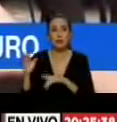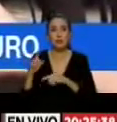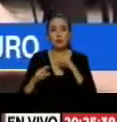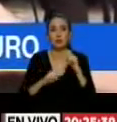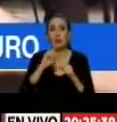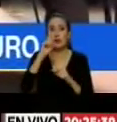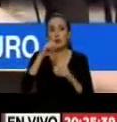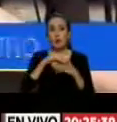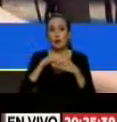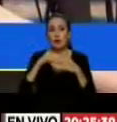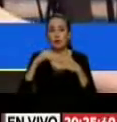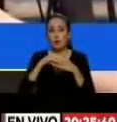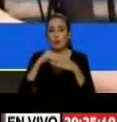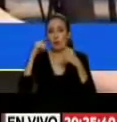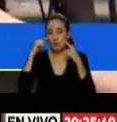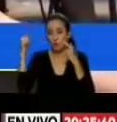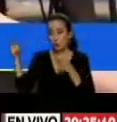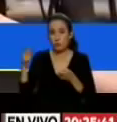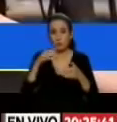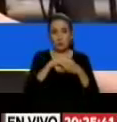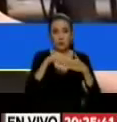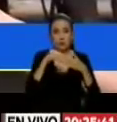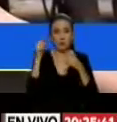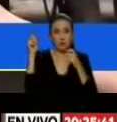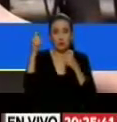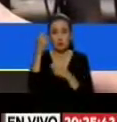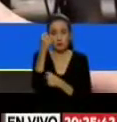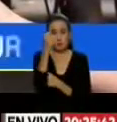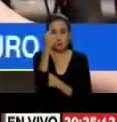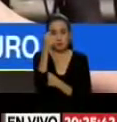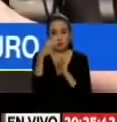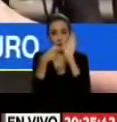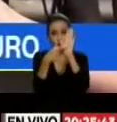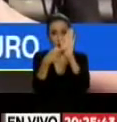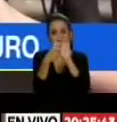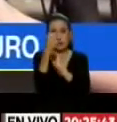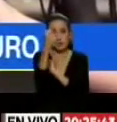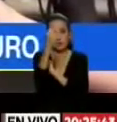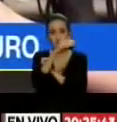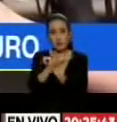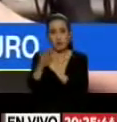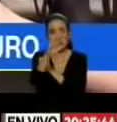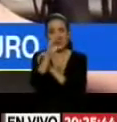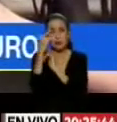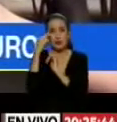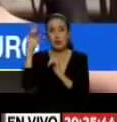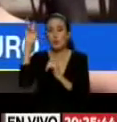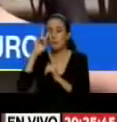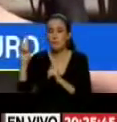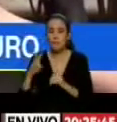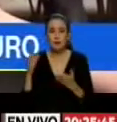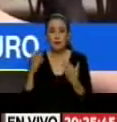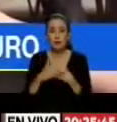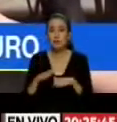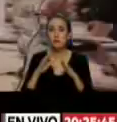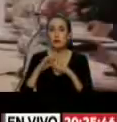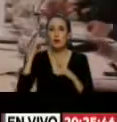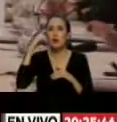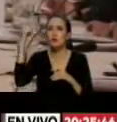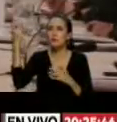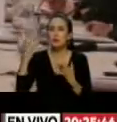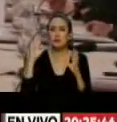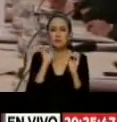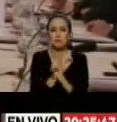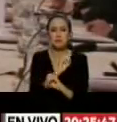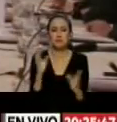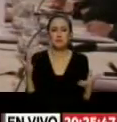dólar, lo estoy viendo porque me lo regaló un pasajero que va para Bogotá. ¿Me entiende? Pero yo en Venezuela todavía no lo he visto, ni en sueño lo he visto. El